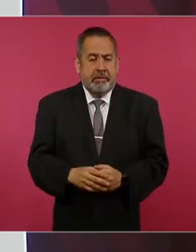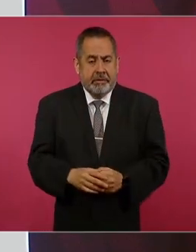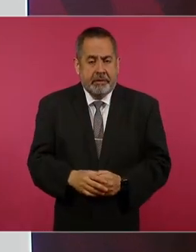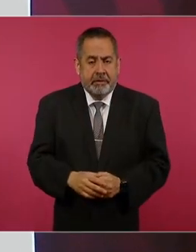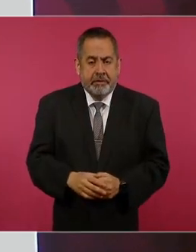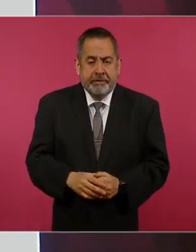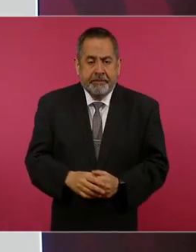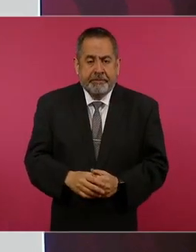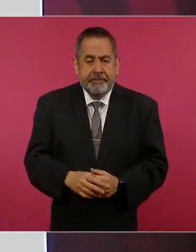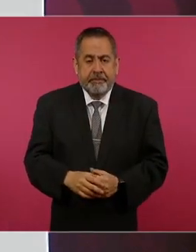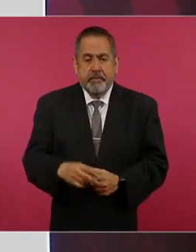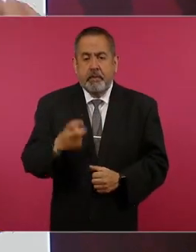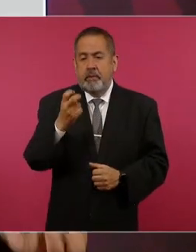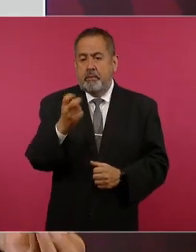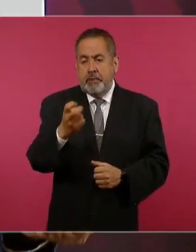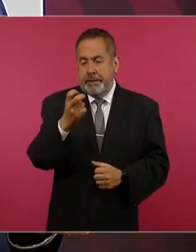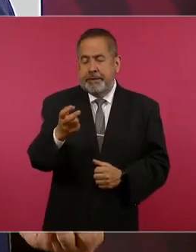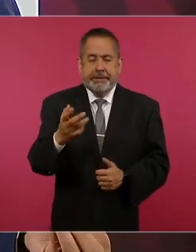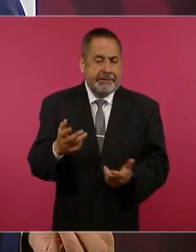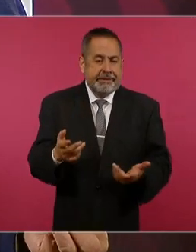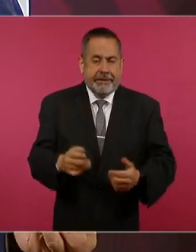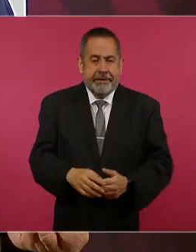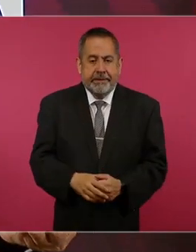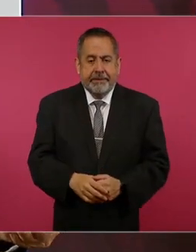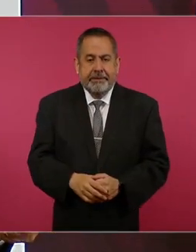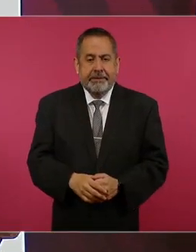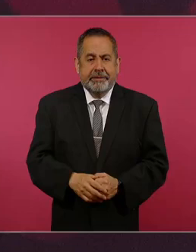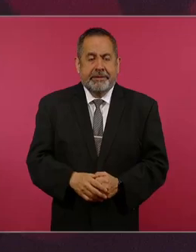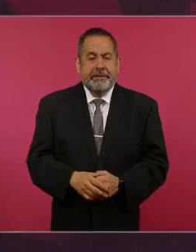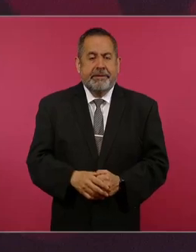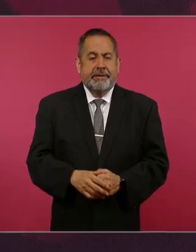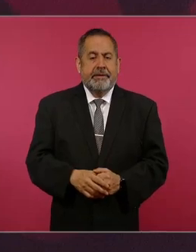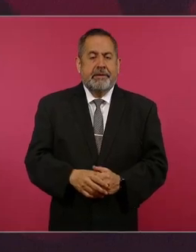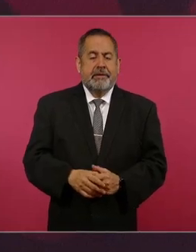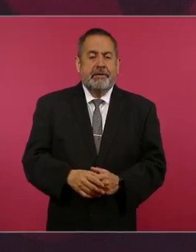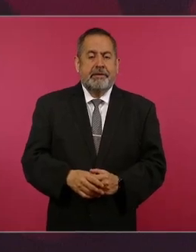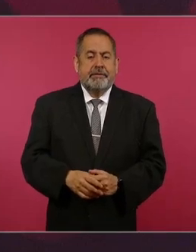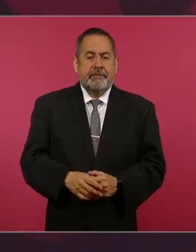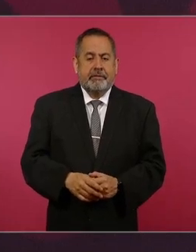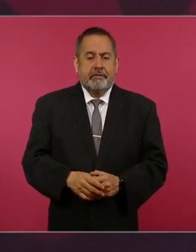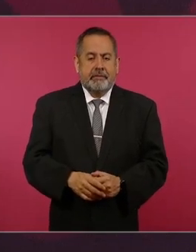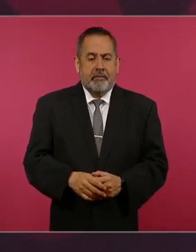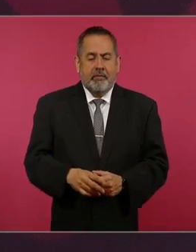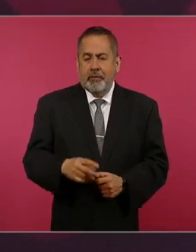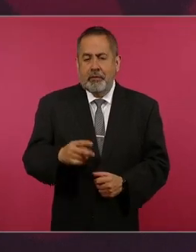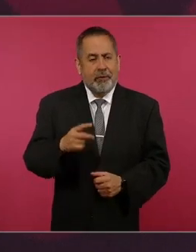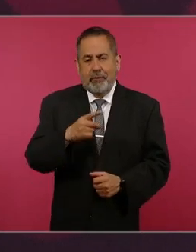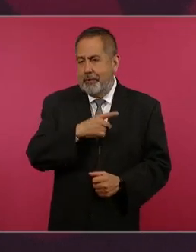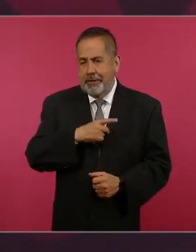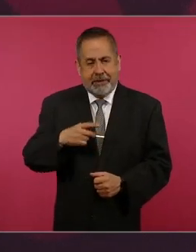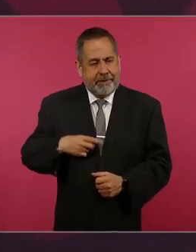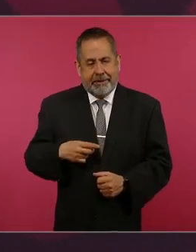no se debe mezclar